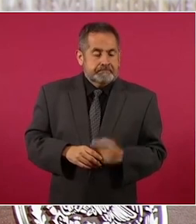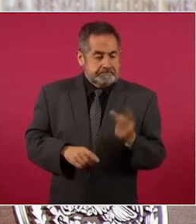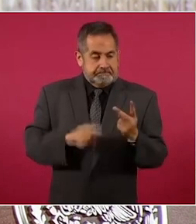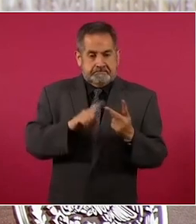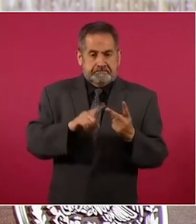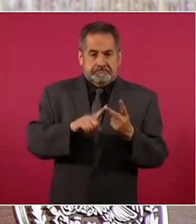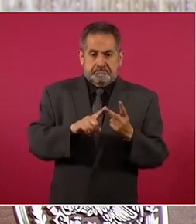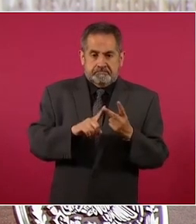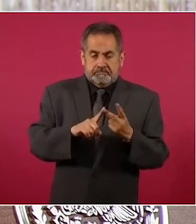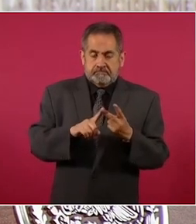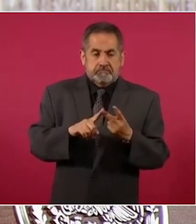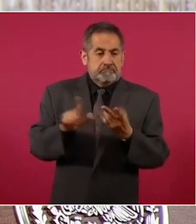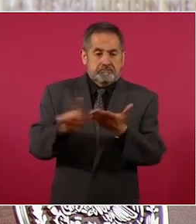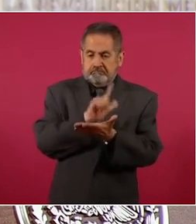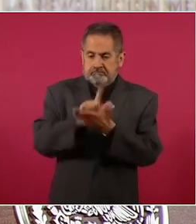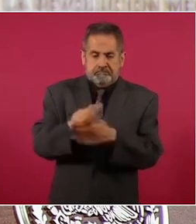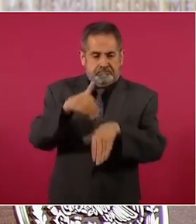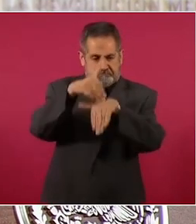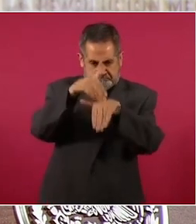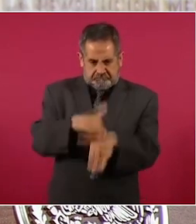aplique el Estado de Derecho